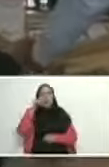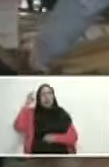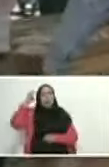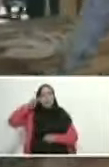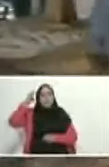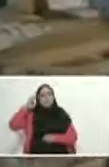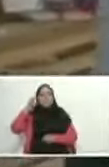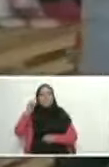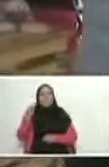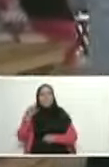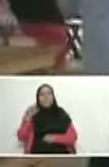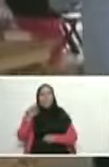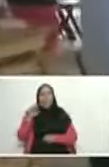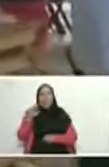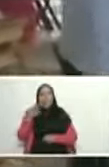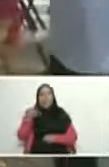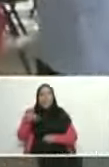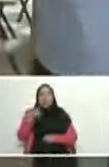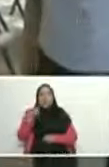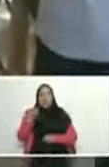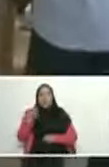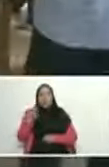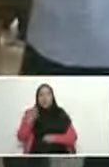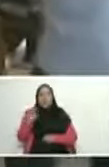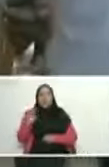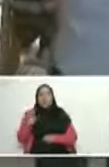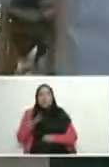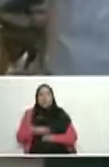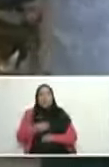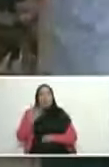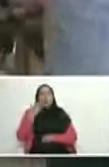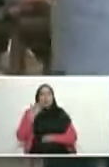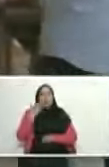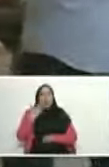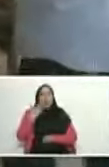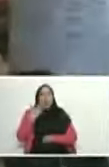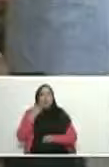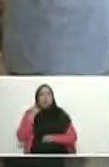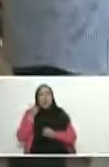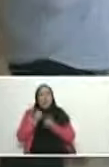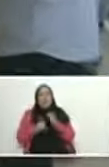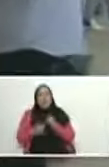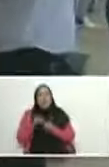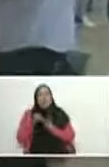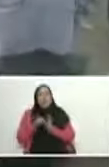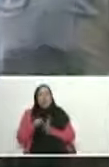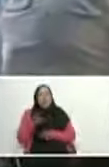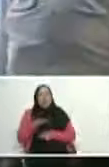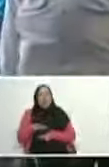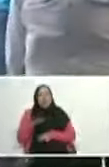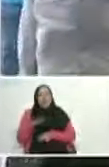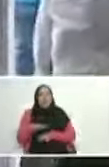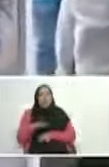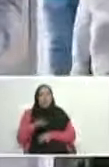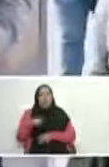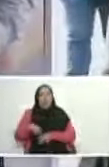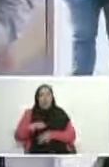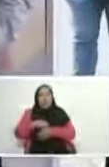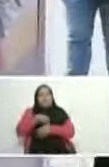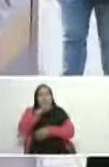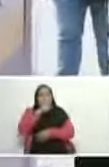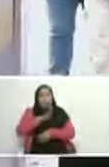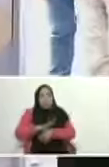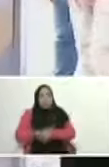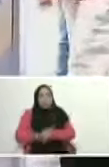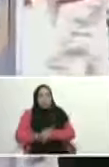Angélica y Marielis Belli. ¿Ese apellido Belli de dónde es? de aquí de Barcelona.